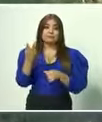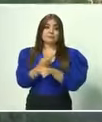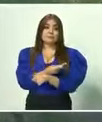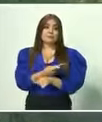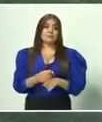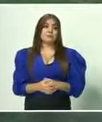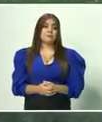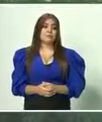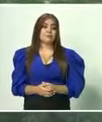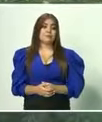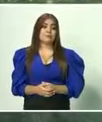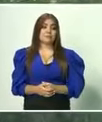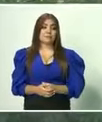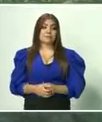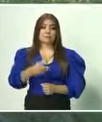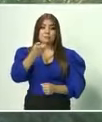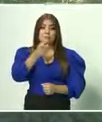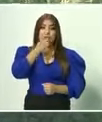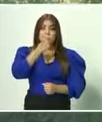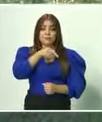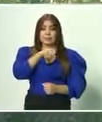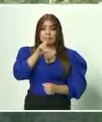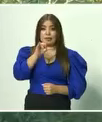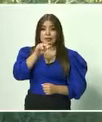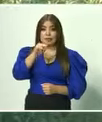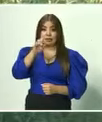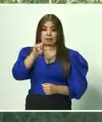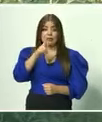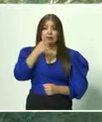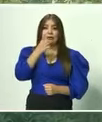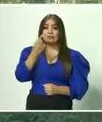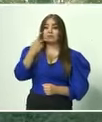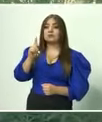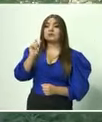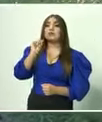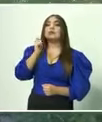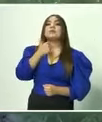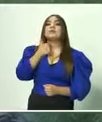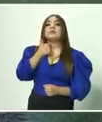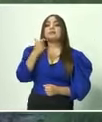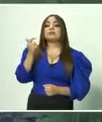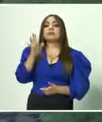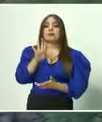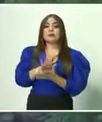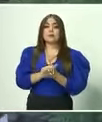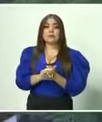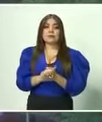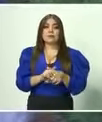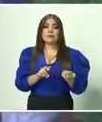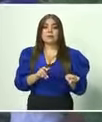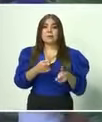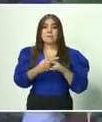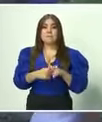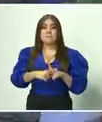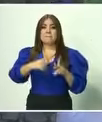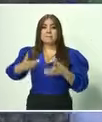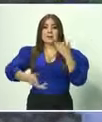que se está presentando Comenta Daniel que su expareja fue la que pues de cierta manera inició el fuego